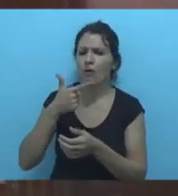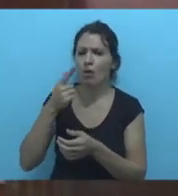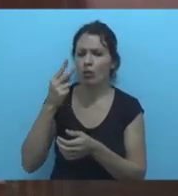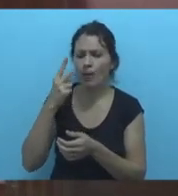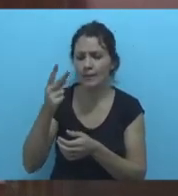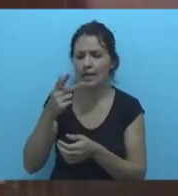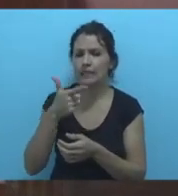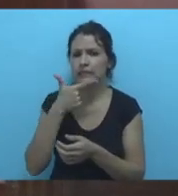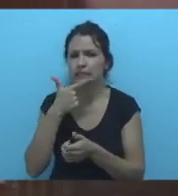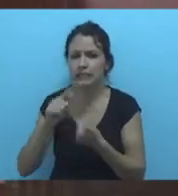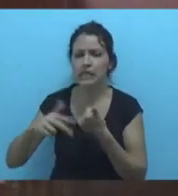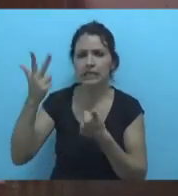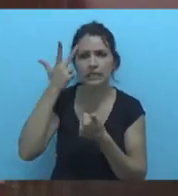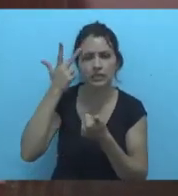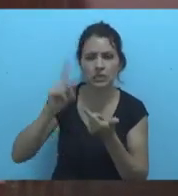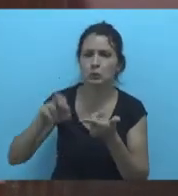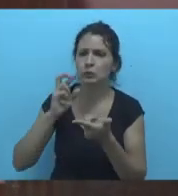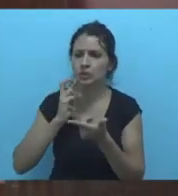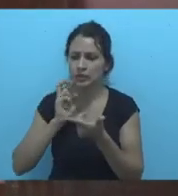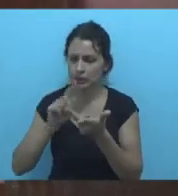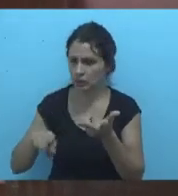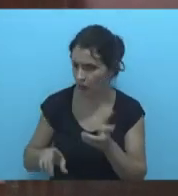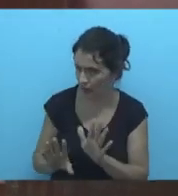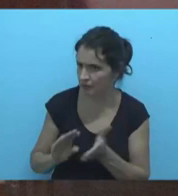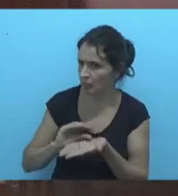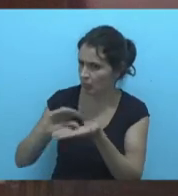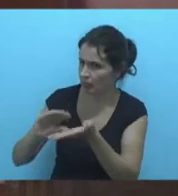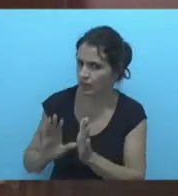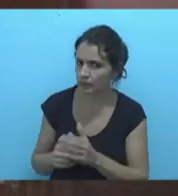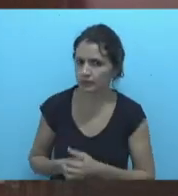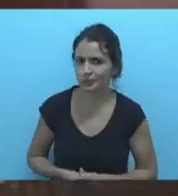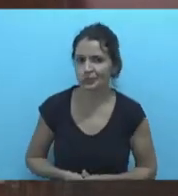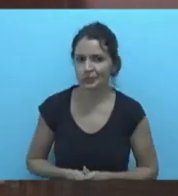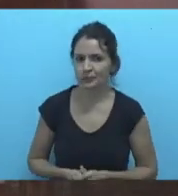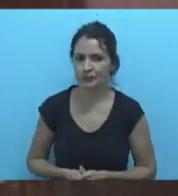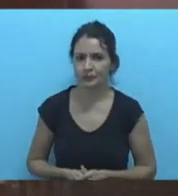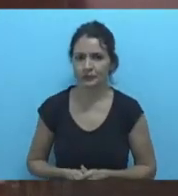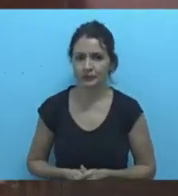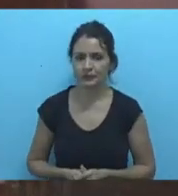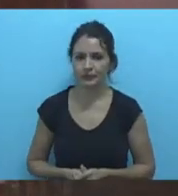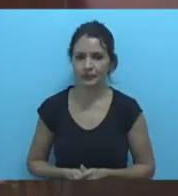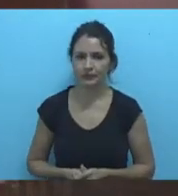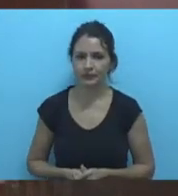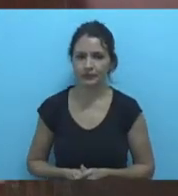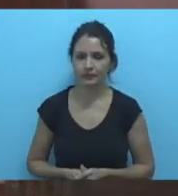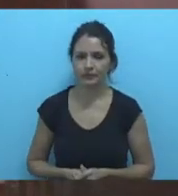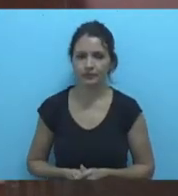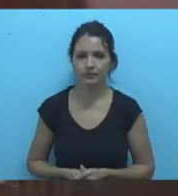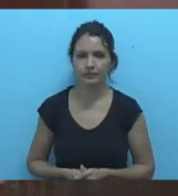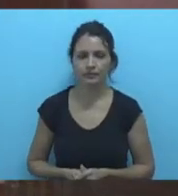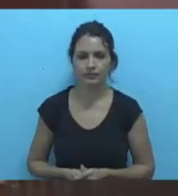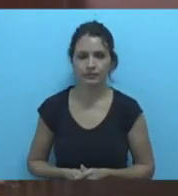y 2019. Hay inclusive obras que se adeudaron desde el año 2014 en algunos lugares de la provincia de Santa Fe. Pero